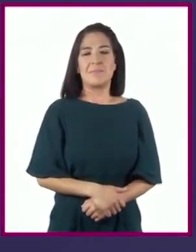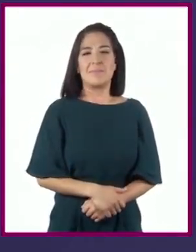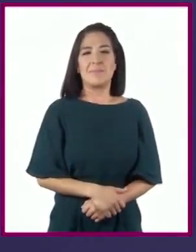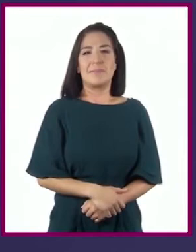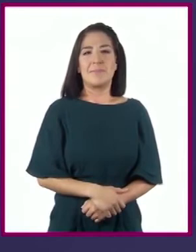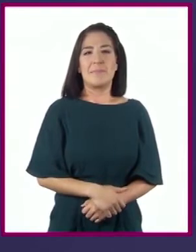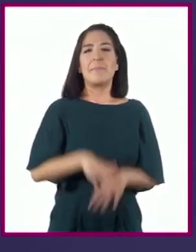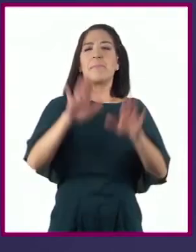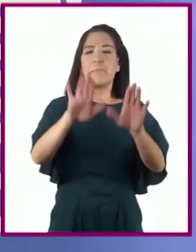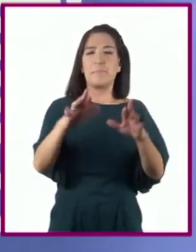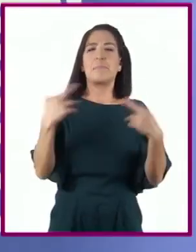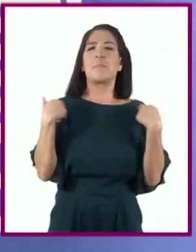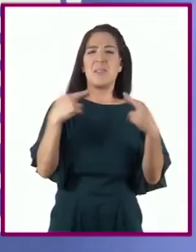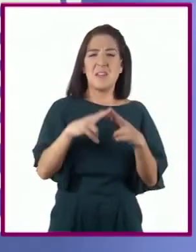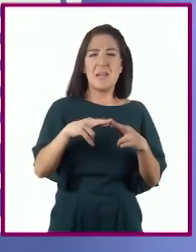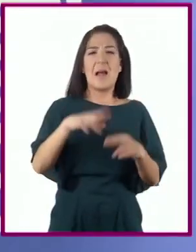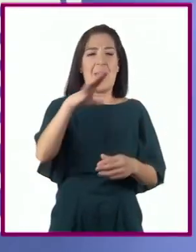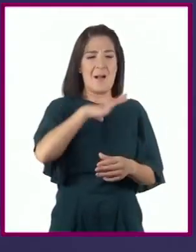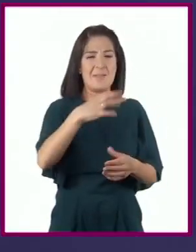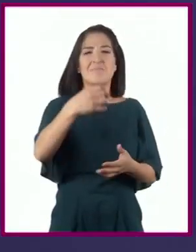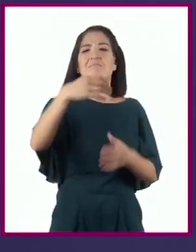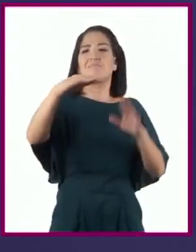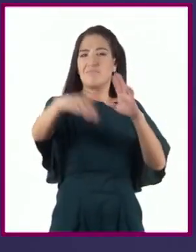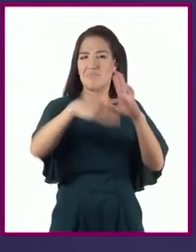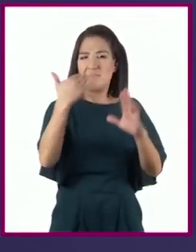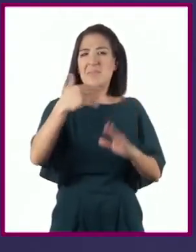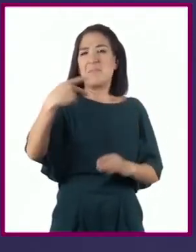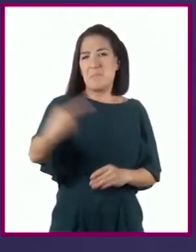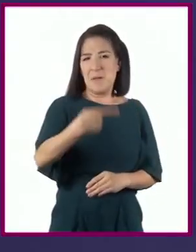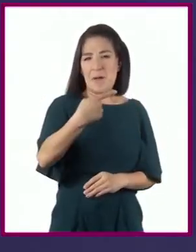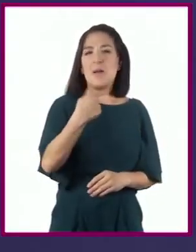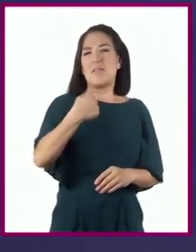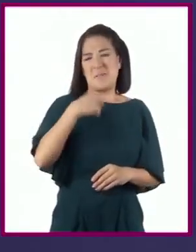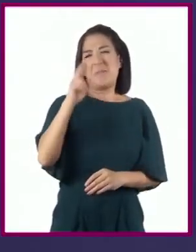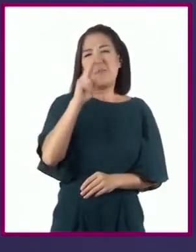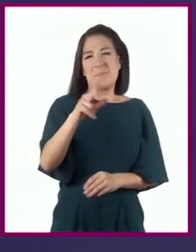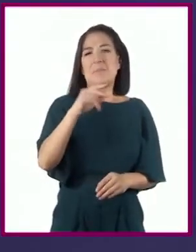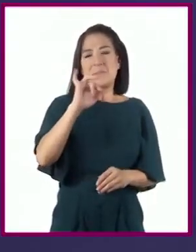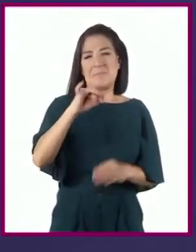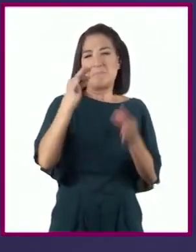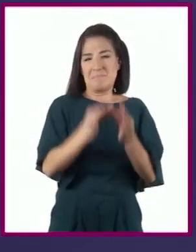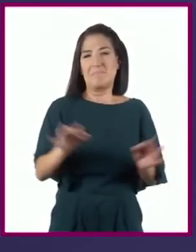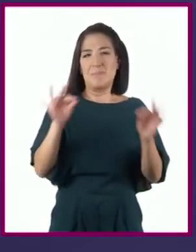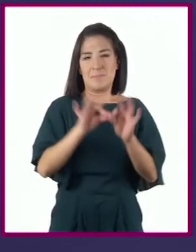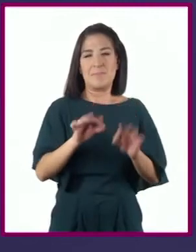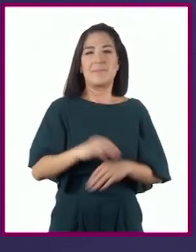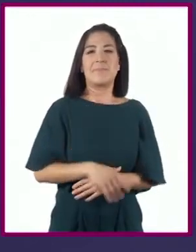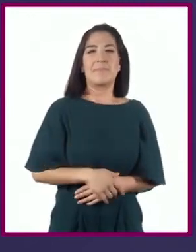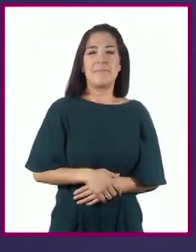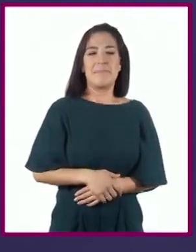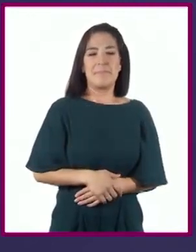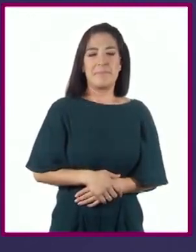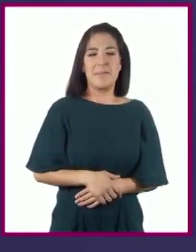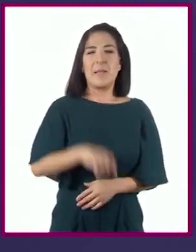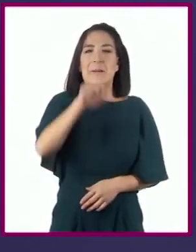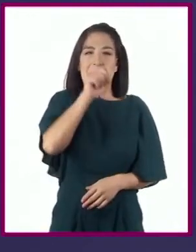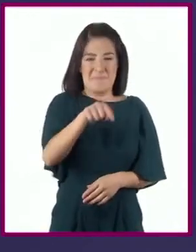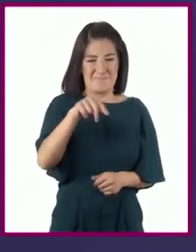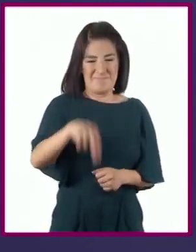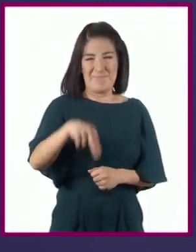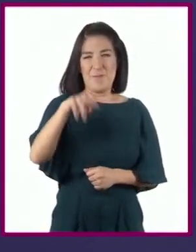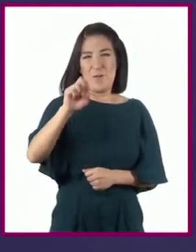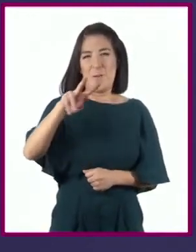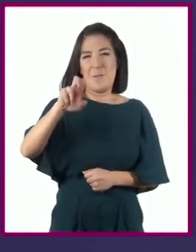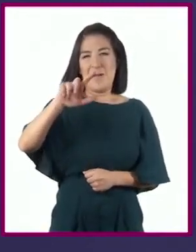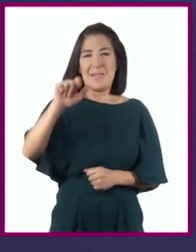Profesor, nos han hecho llegar una pregunta que me parece importante. La voy a leer. ¿En una misma novela, por